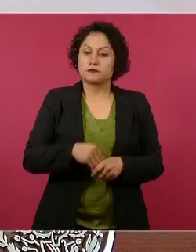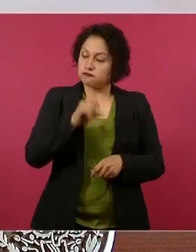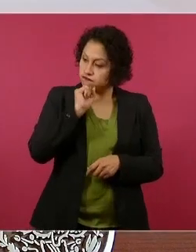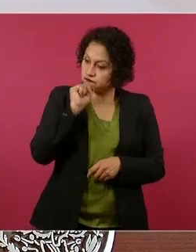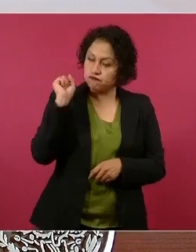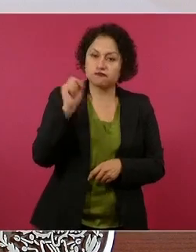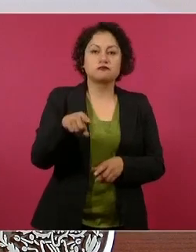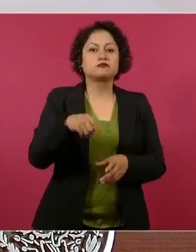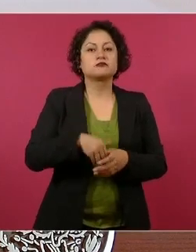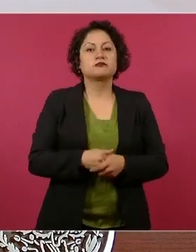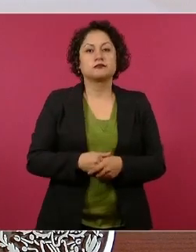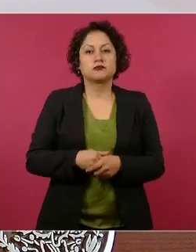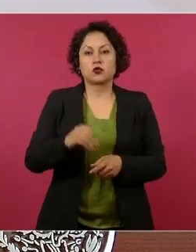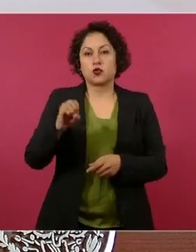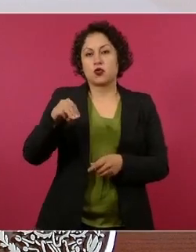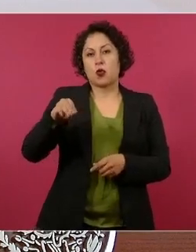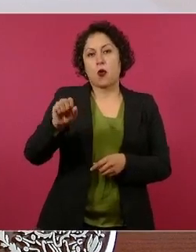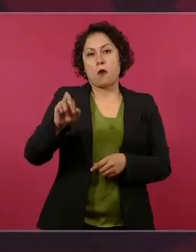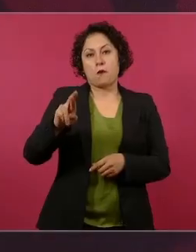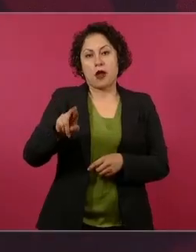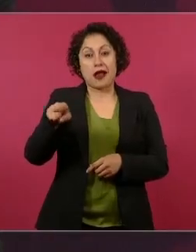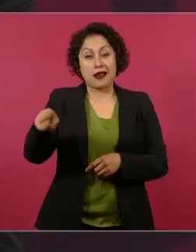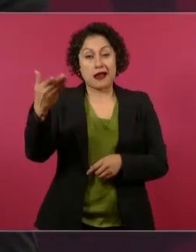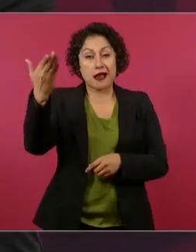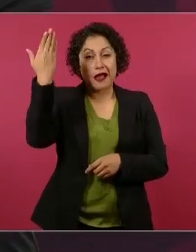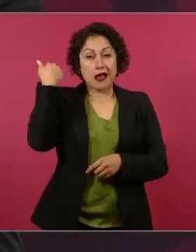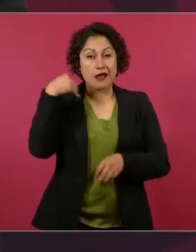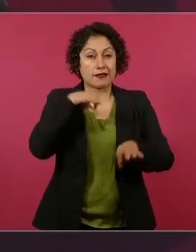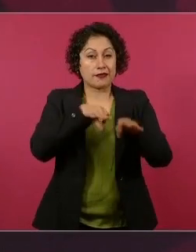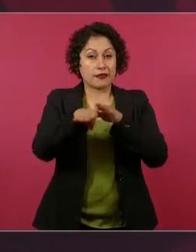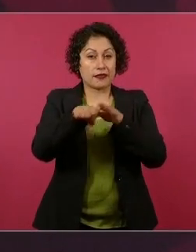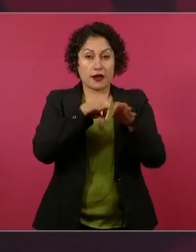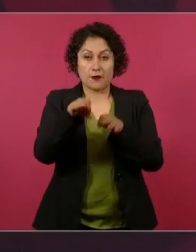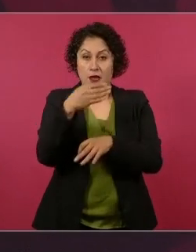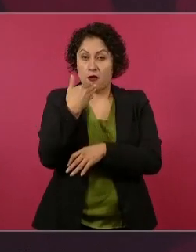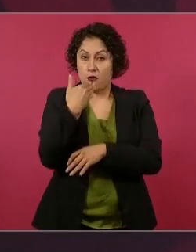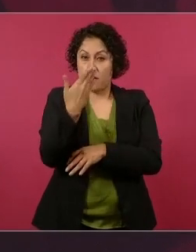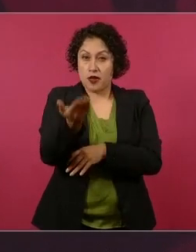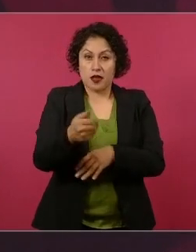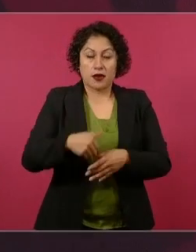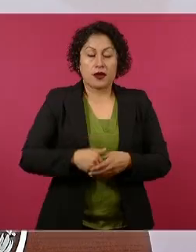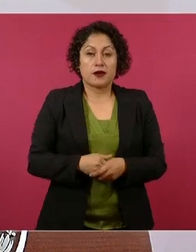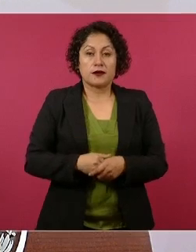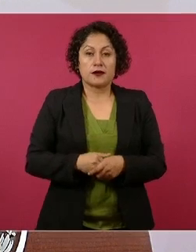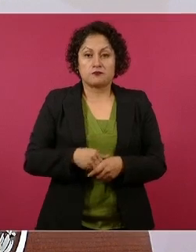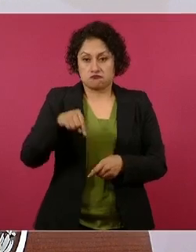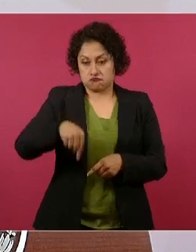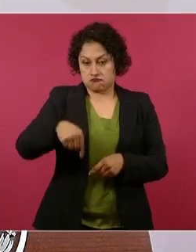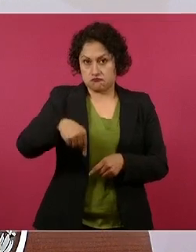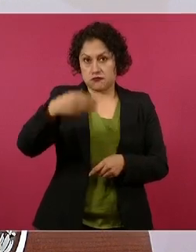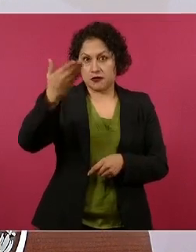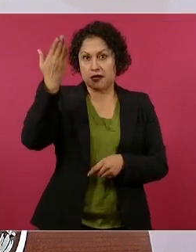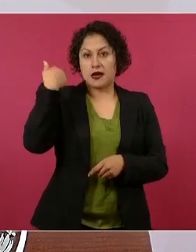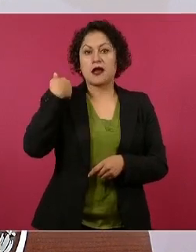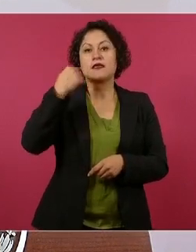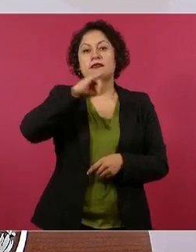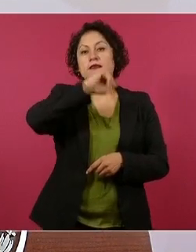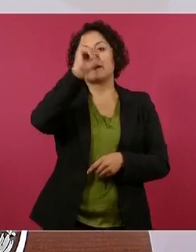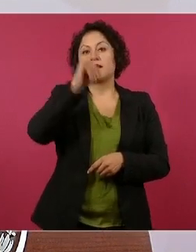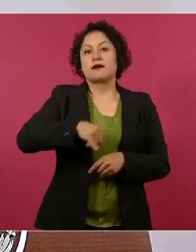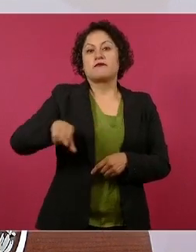También Omar hizo un buen trabajo aquí como jefe de gobierno en la